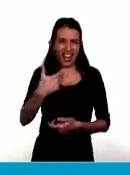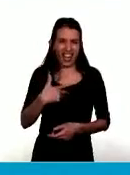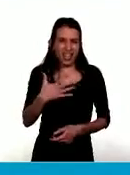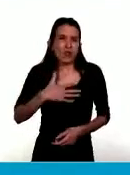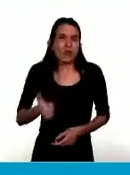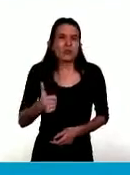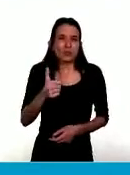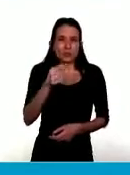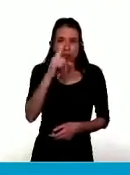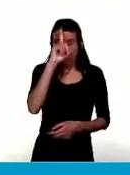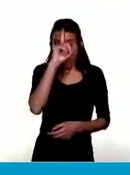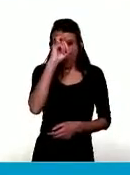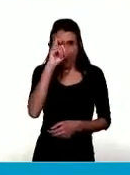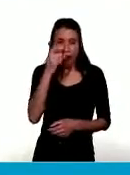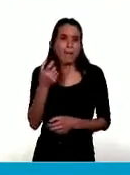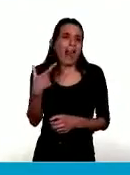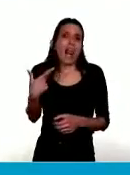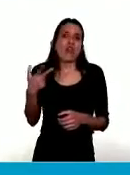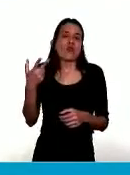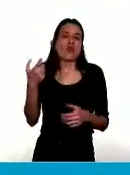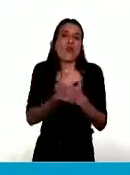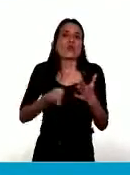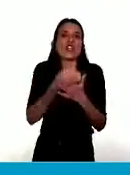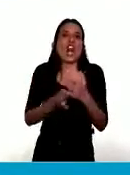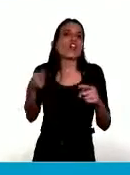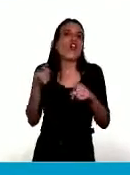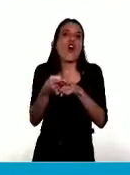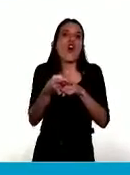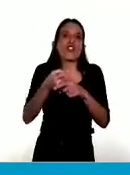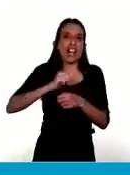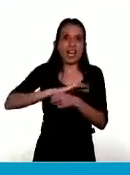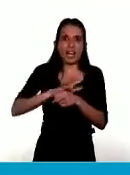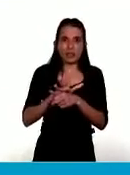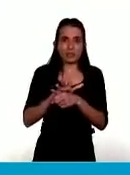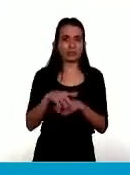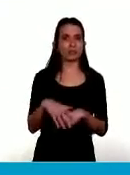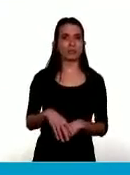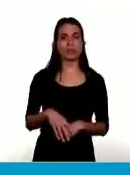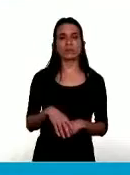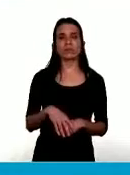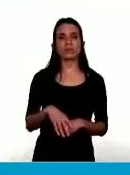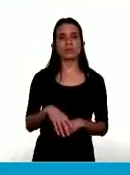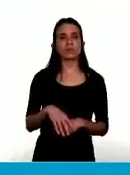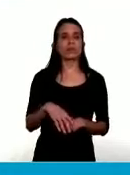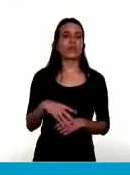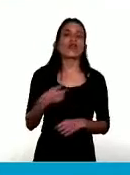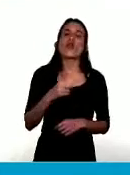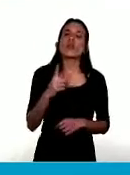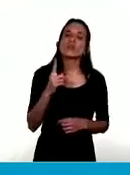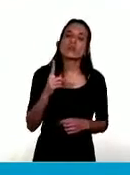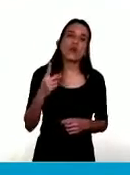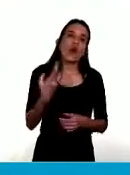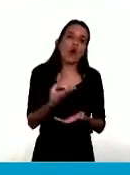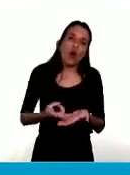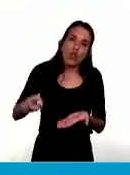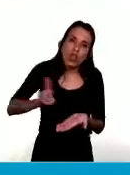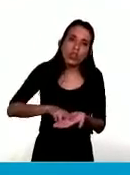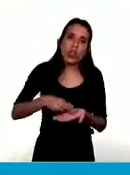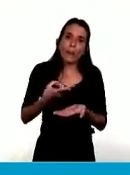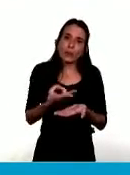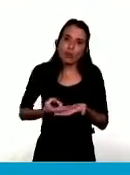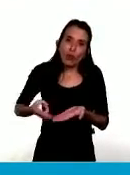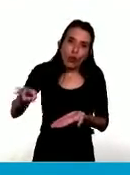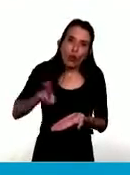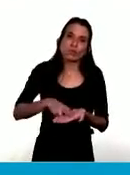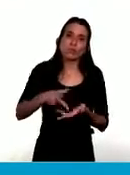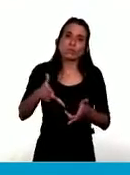pandemia demanda en nuestra provincia. Pero no es necesario recurrir y repetir